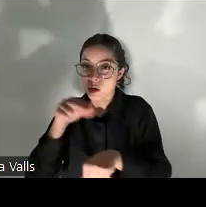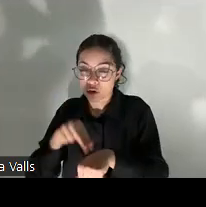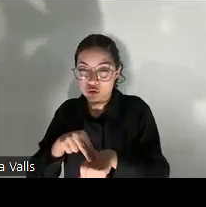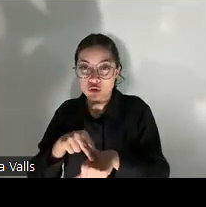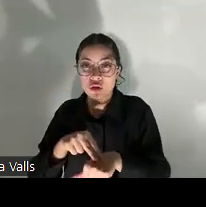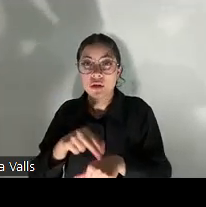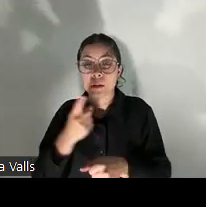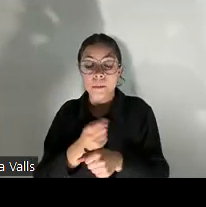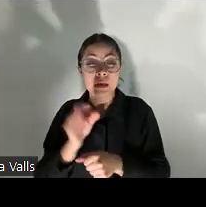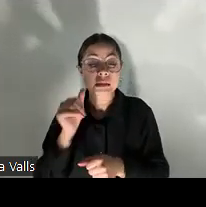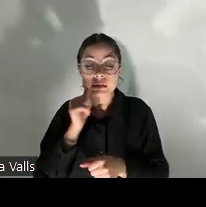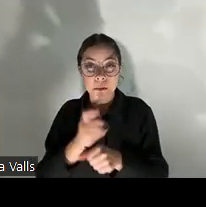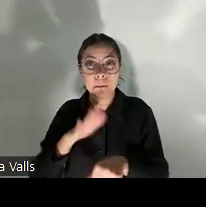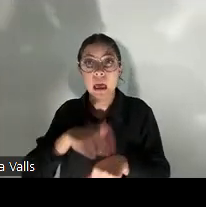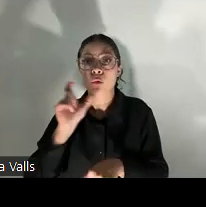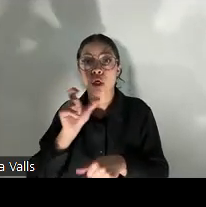los prematuros extremos.